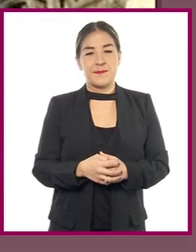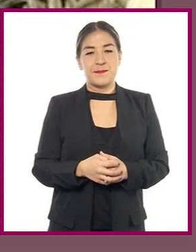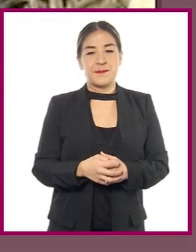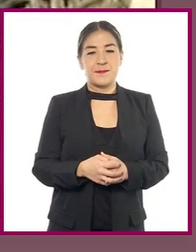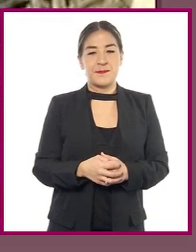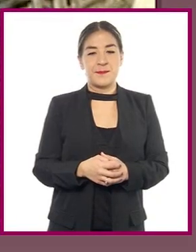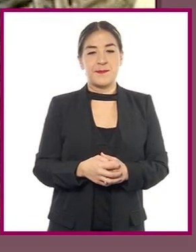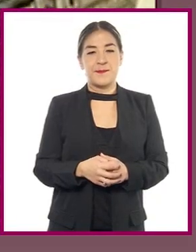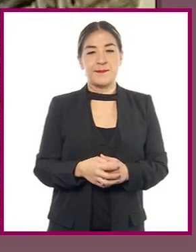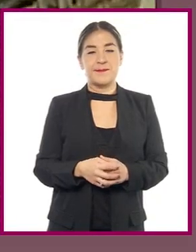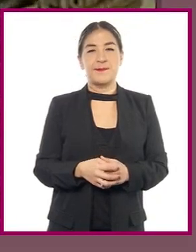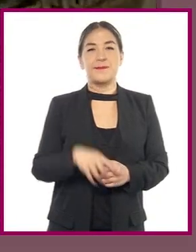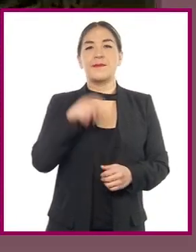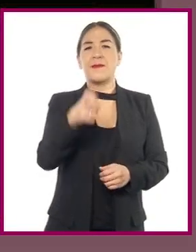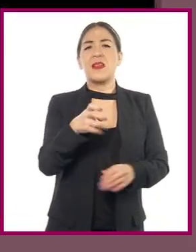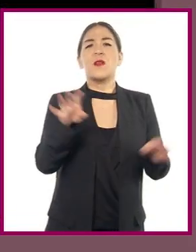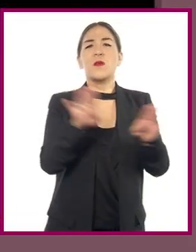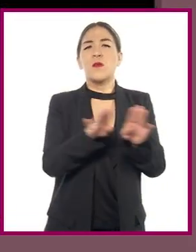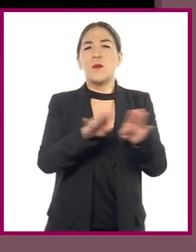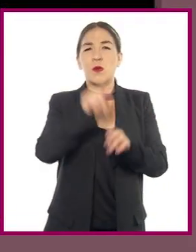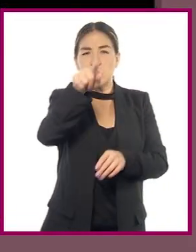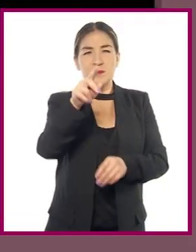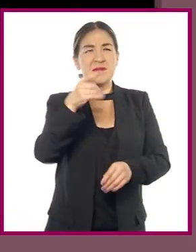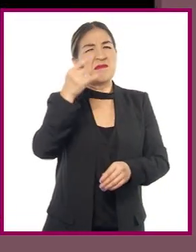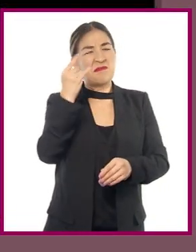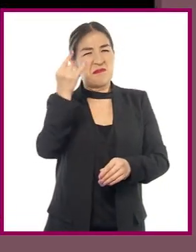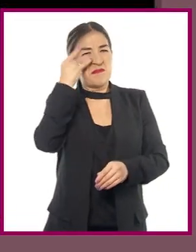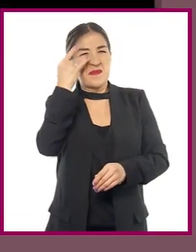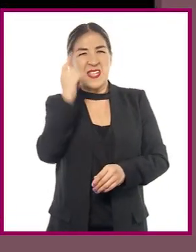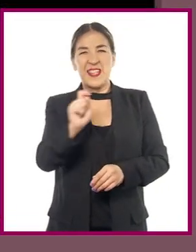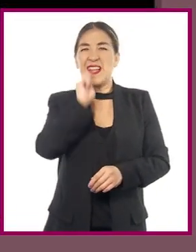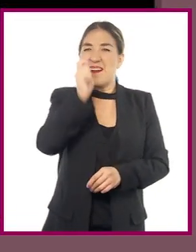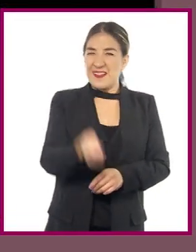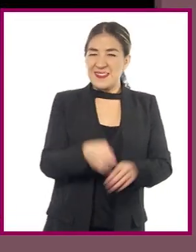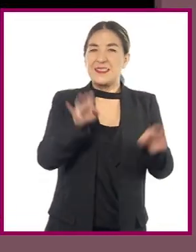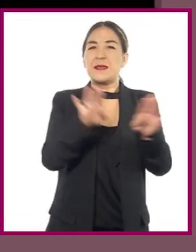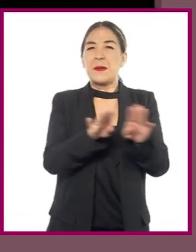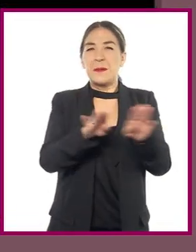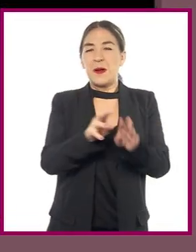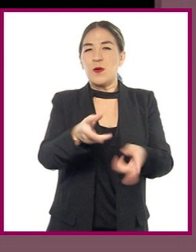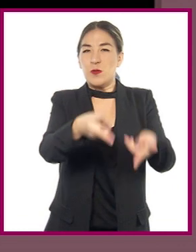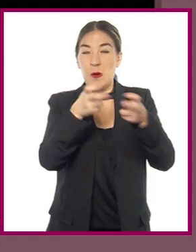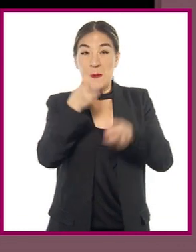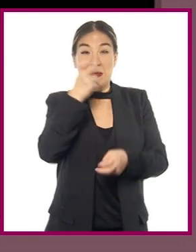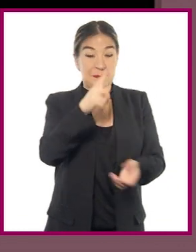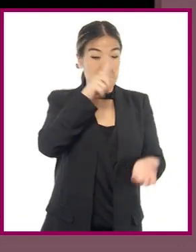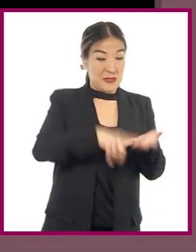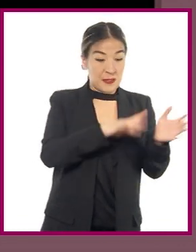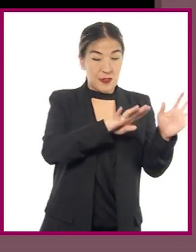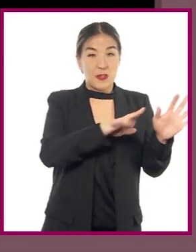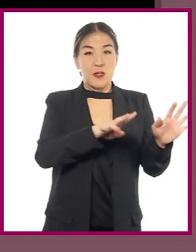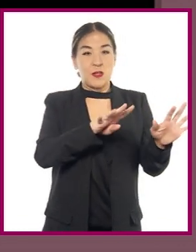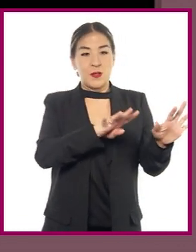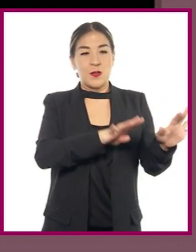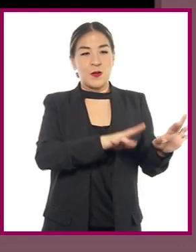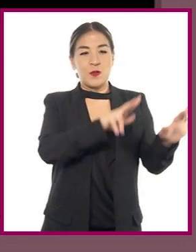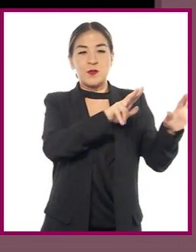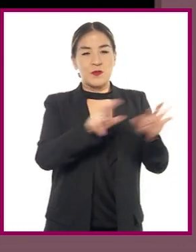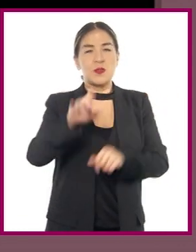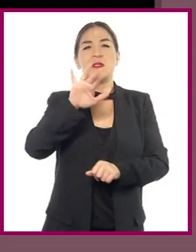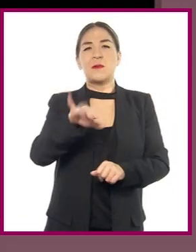Para entender la historia de la piratería, es importante saber que en 1494, el Papa Alejandro